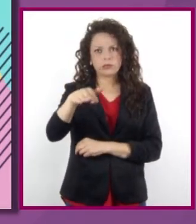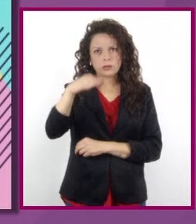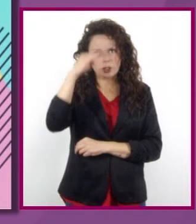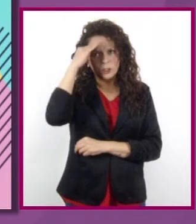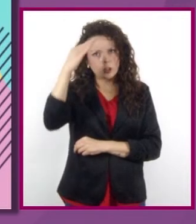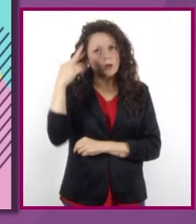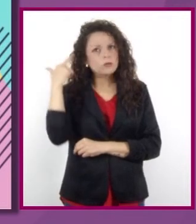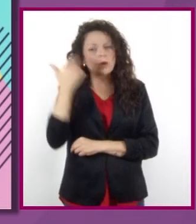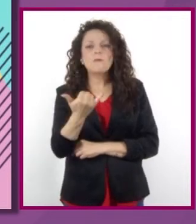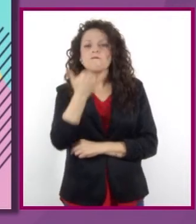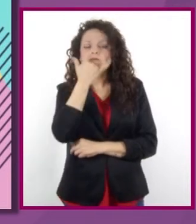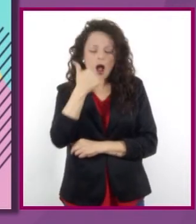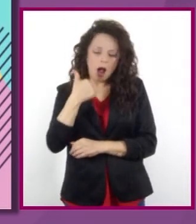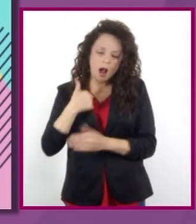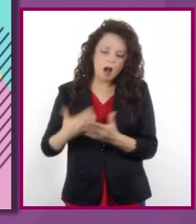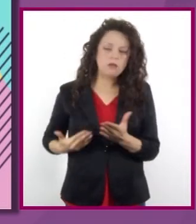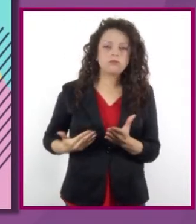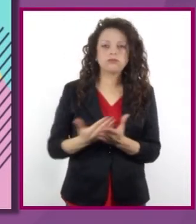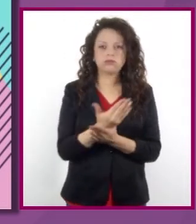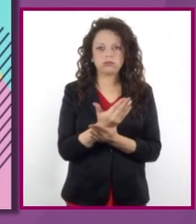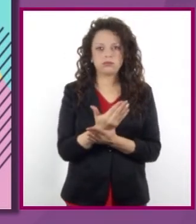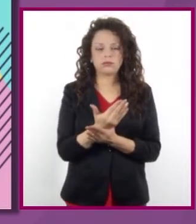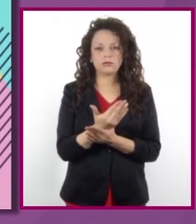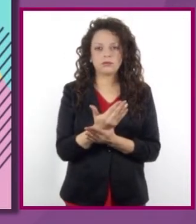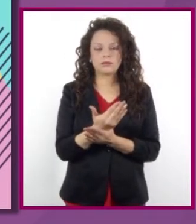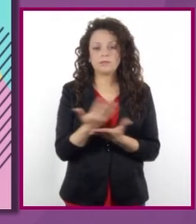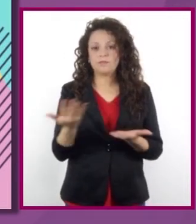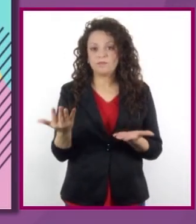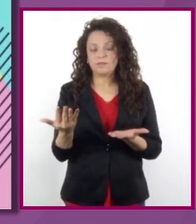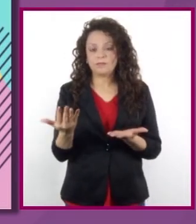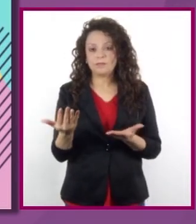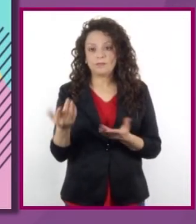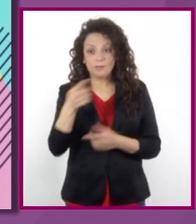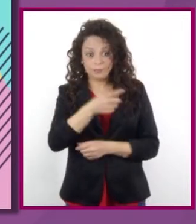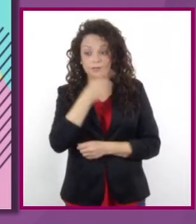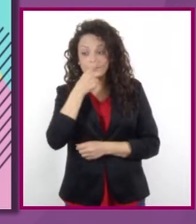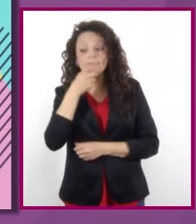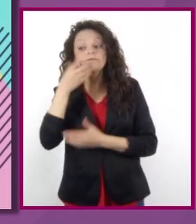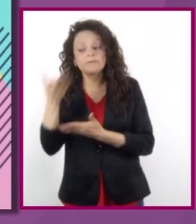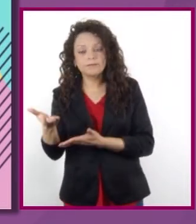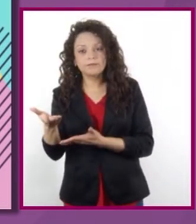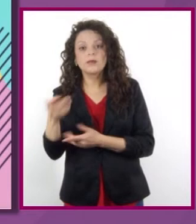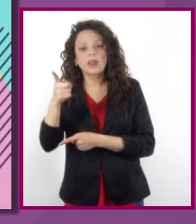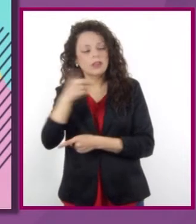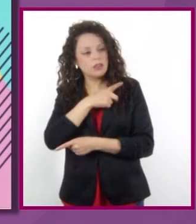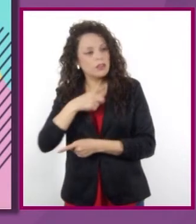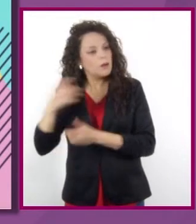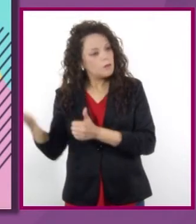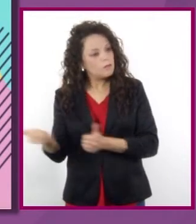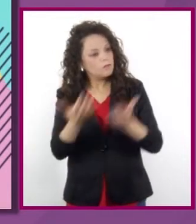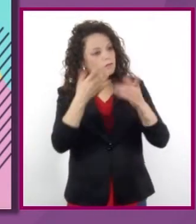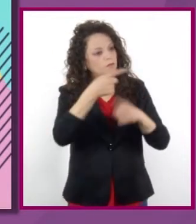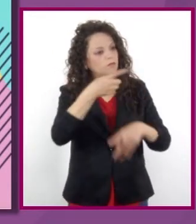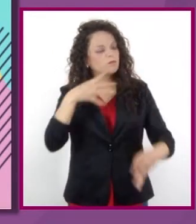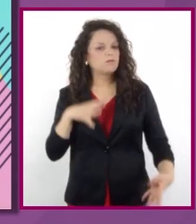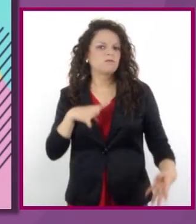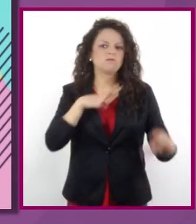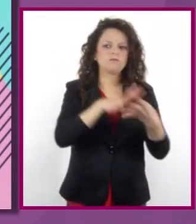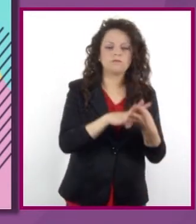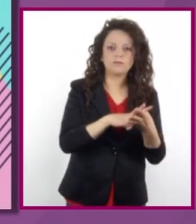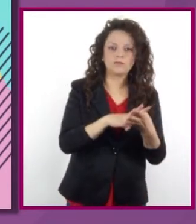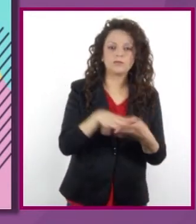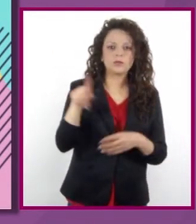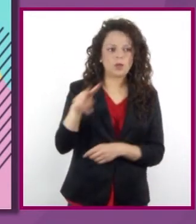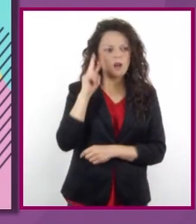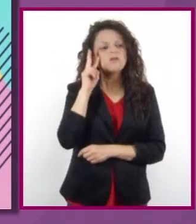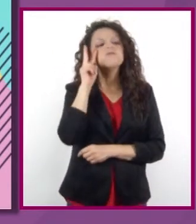perdóname mi atrevimiento. Díjole Moctezuma a Petelcacatl: llevar al Macehual y ponerle en la cárcel del Tablón, y